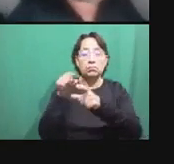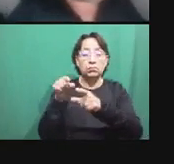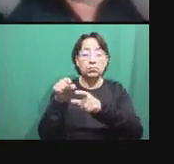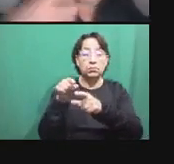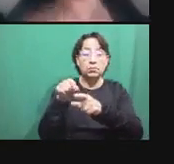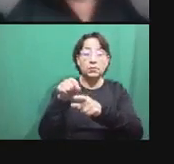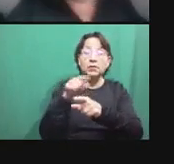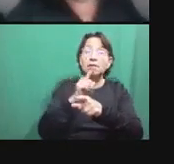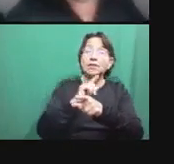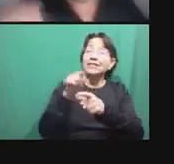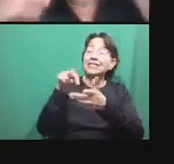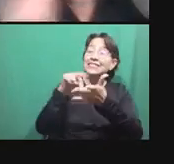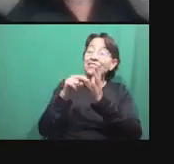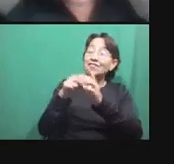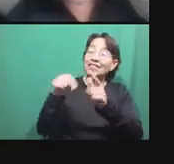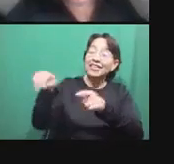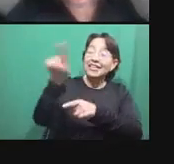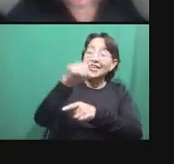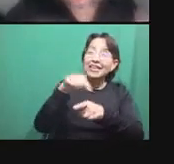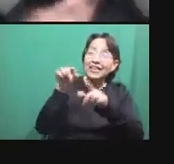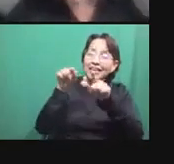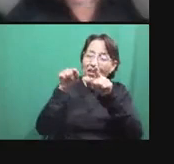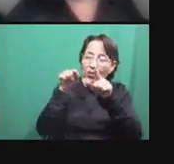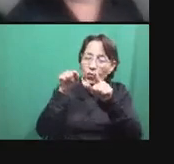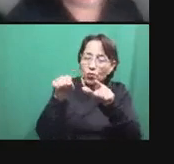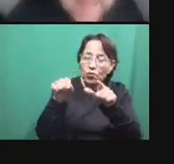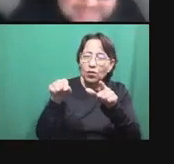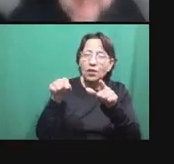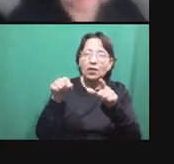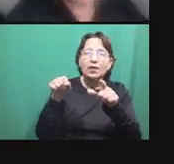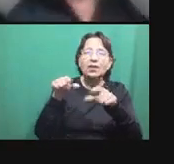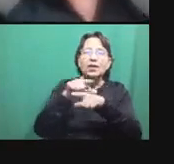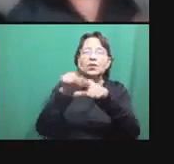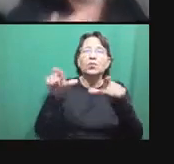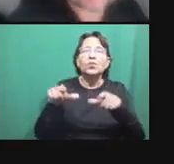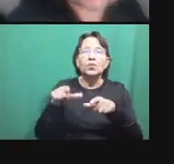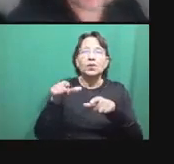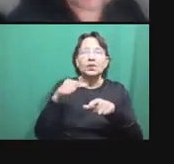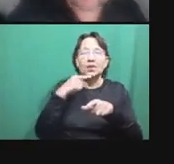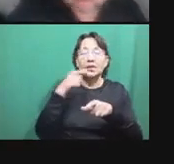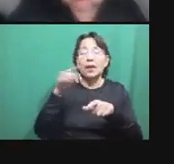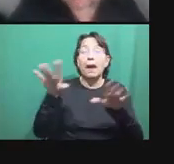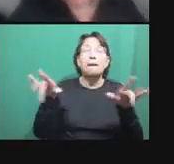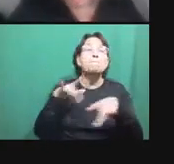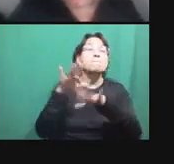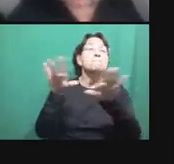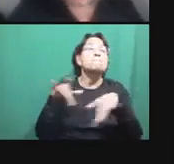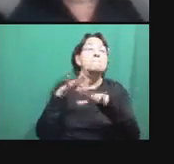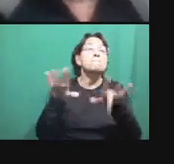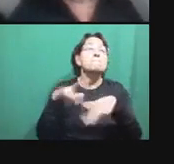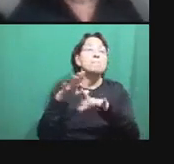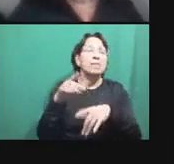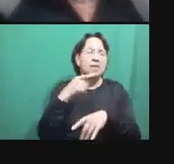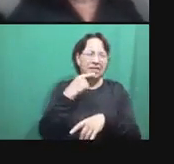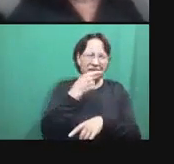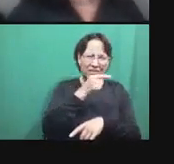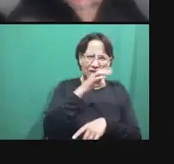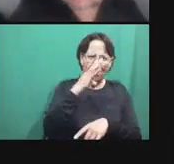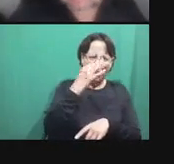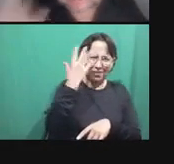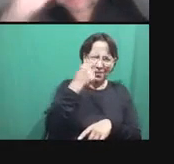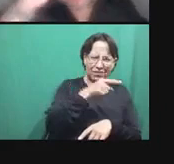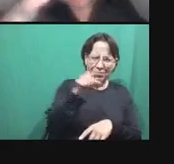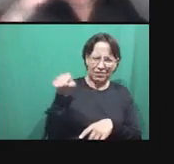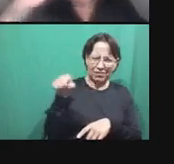hay una especie de actitud colonialista diciendo que allí no existía nada, que era un spot vacío sobre el cual situarse. Lo